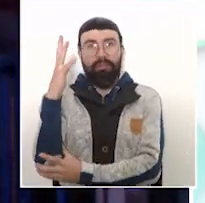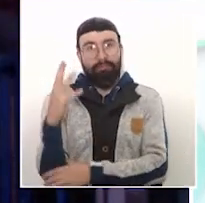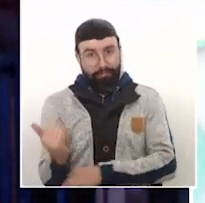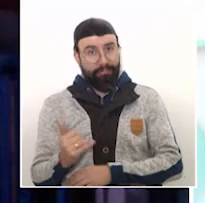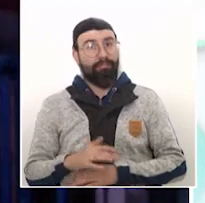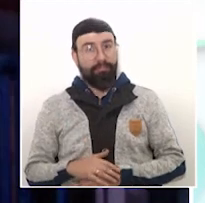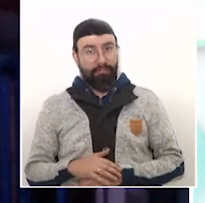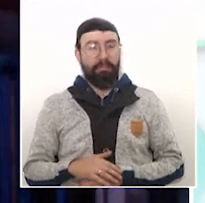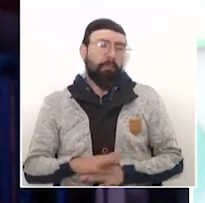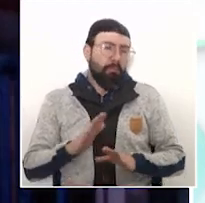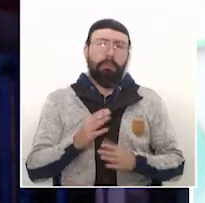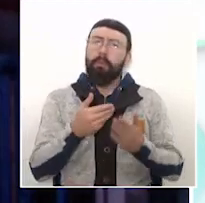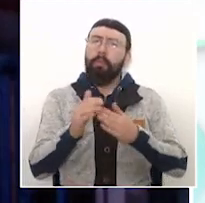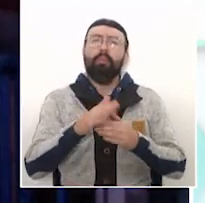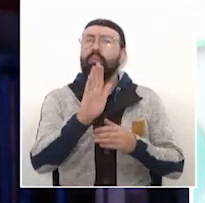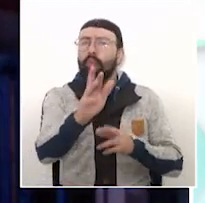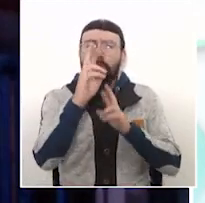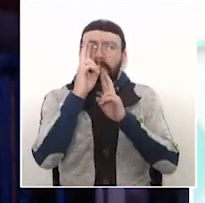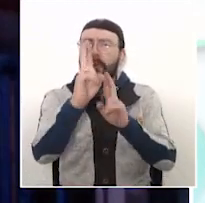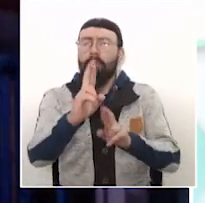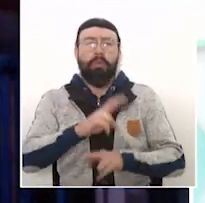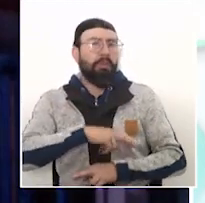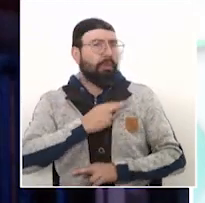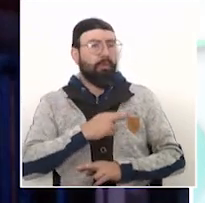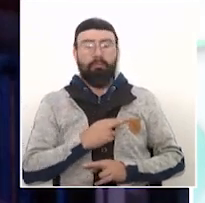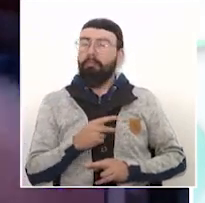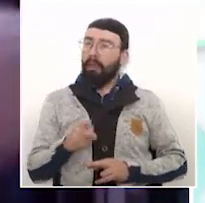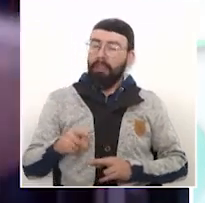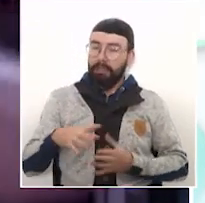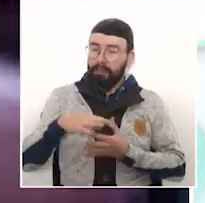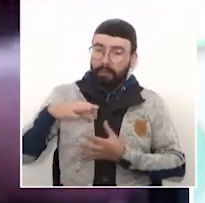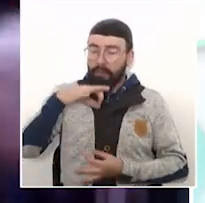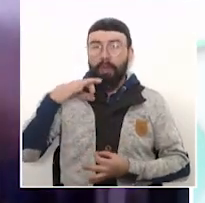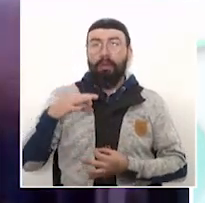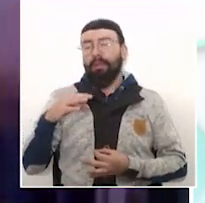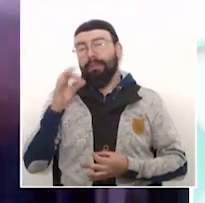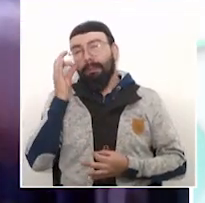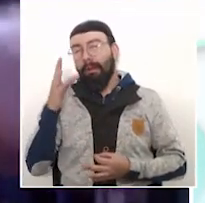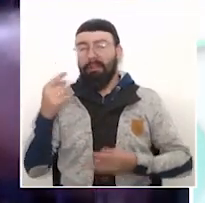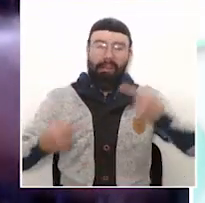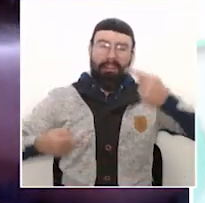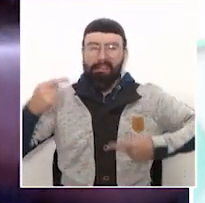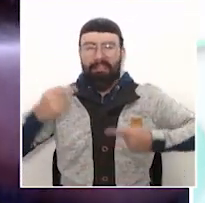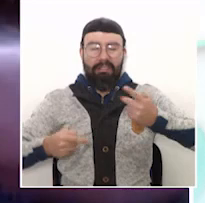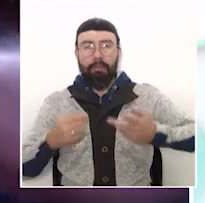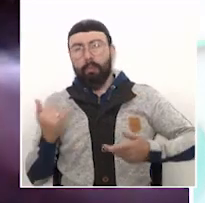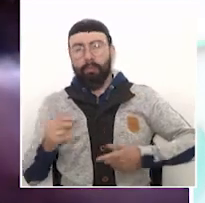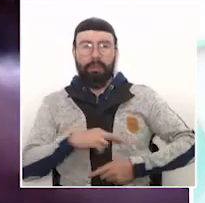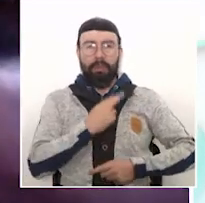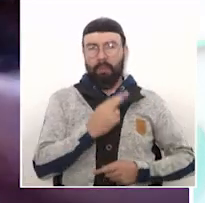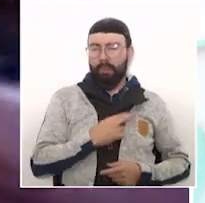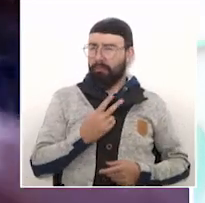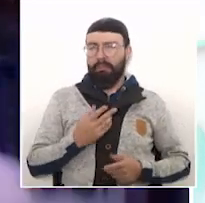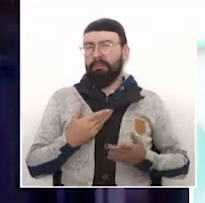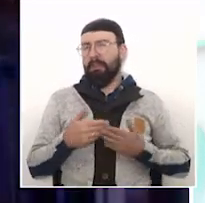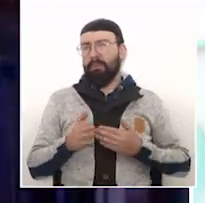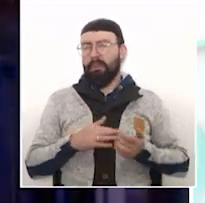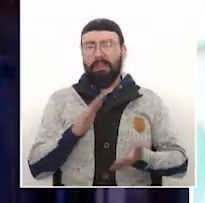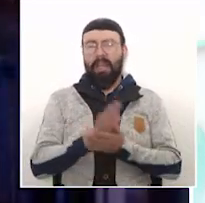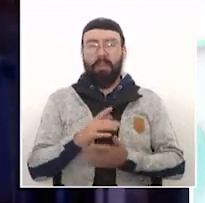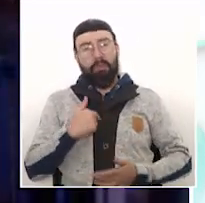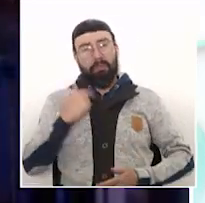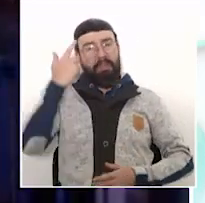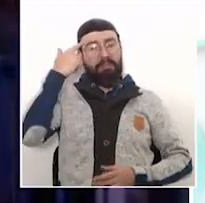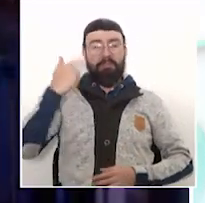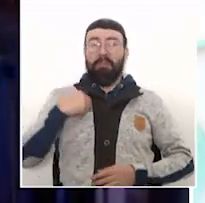respetando tu religión, porque religión y espiritualidad pueden ir unidas o pueden ir enfrentadas, soy religioso pero juzgo, condeno, me creo mejor que los demás,